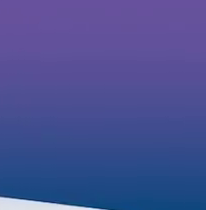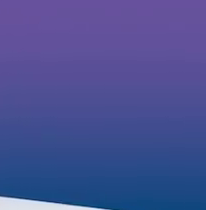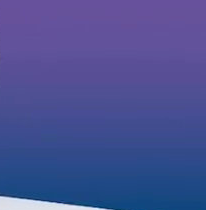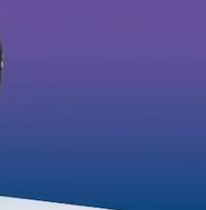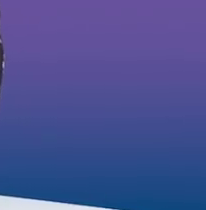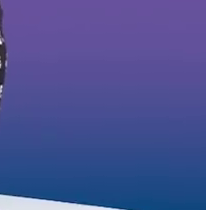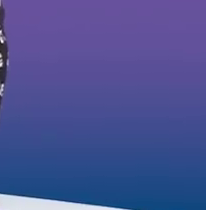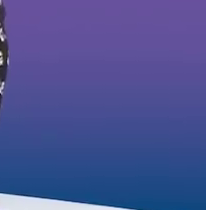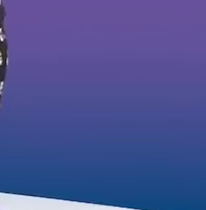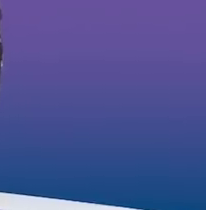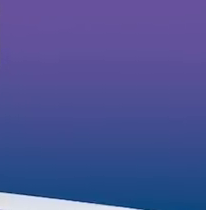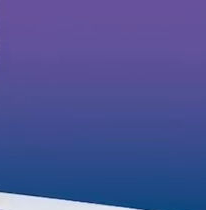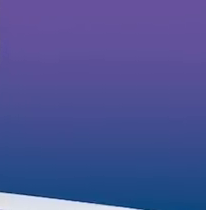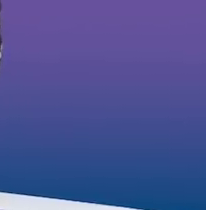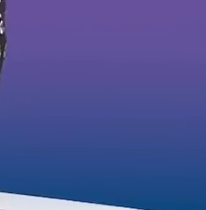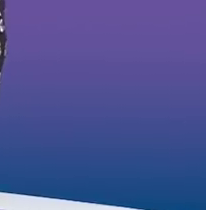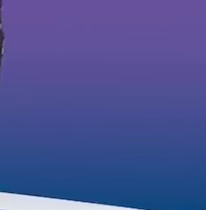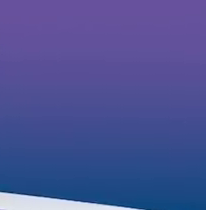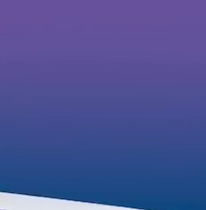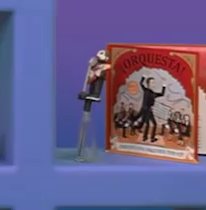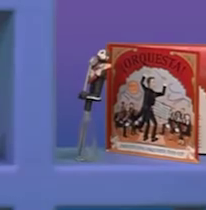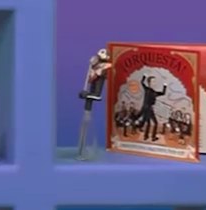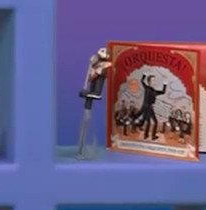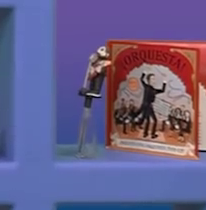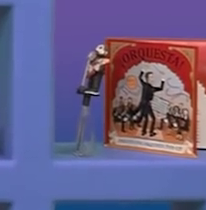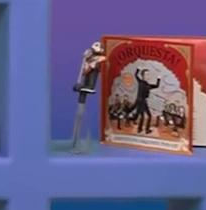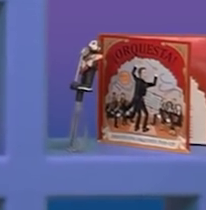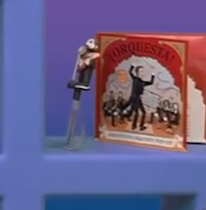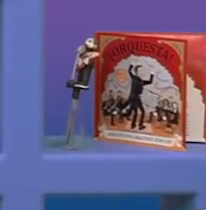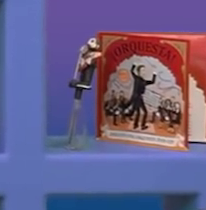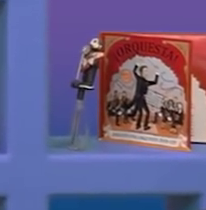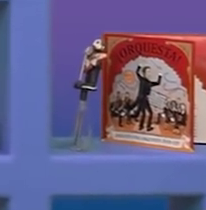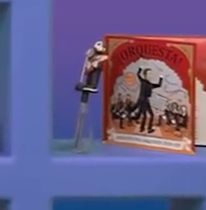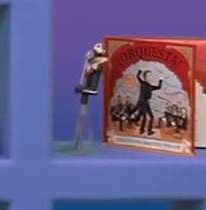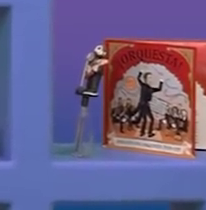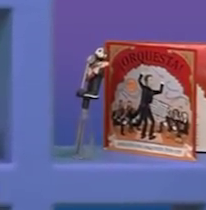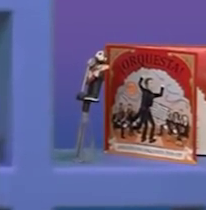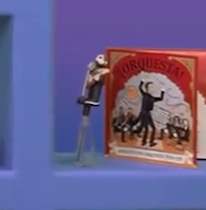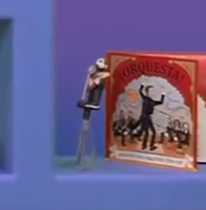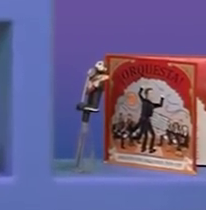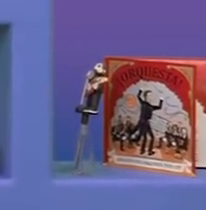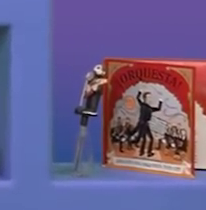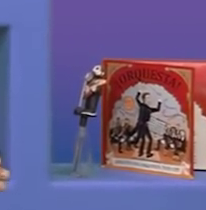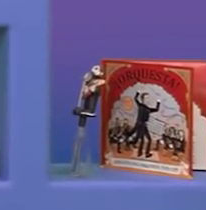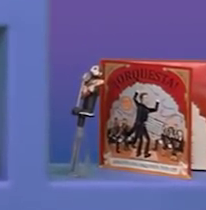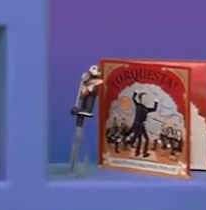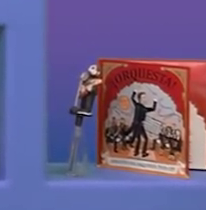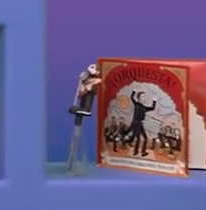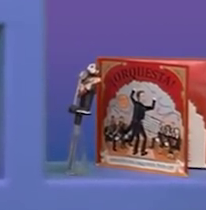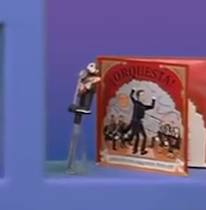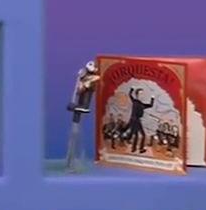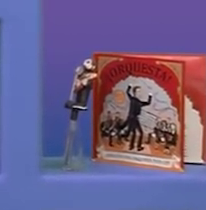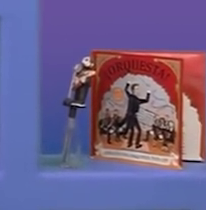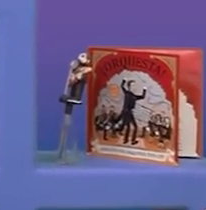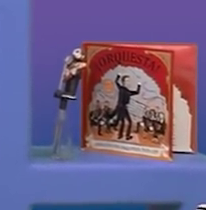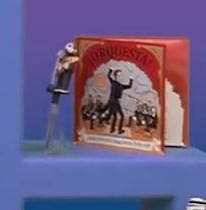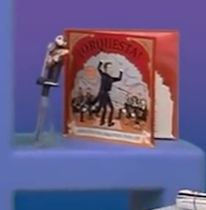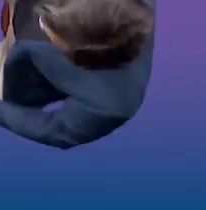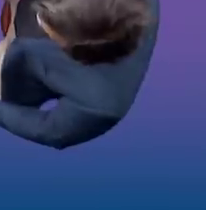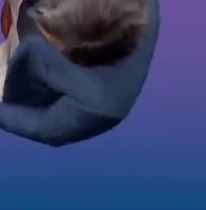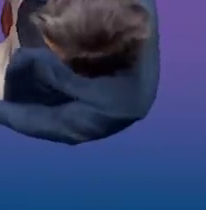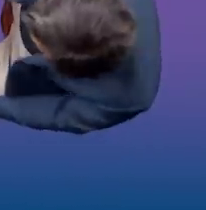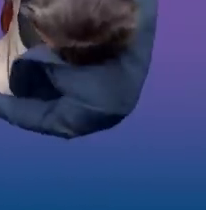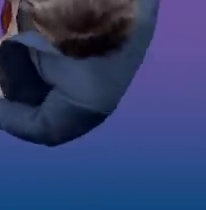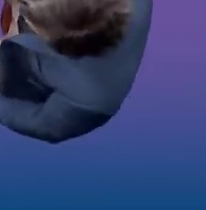más rápido, ¿ok? ¿Más rápido? ¿Te da nervios? Un poquito, pero sí quiero. Muy bien, vamos. ¡Música! ¡Uy, qué rápido!